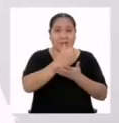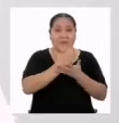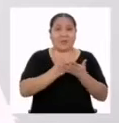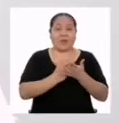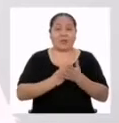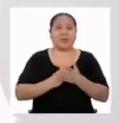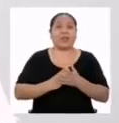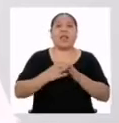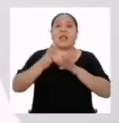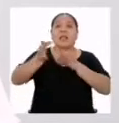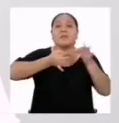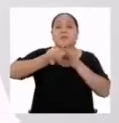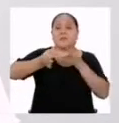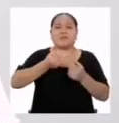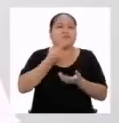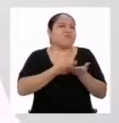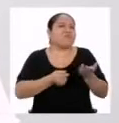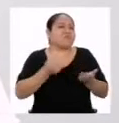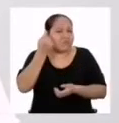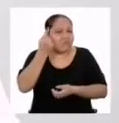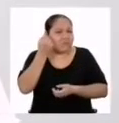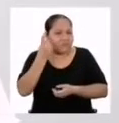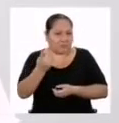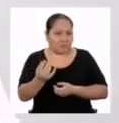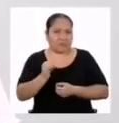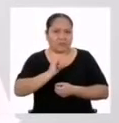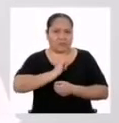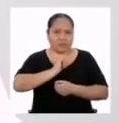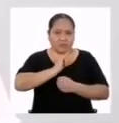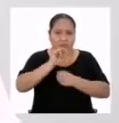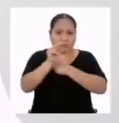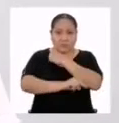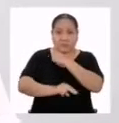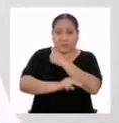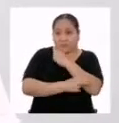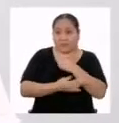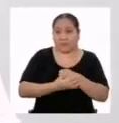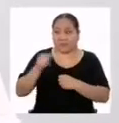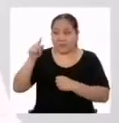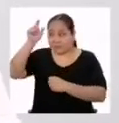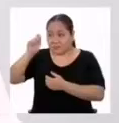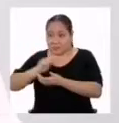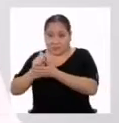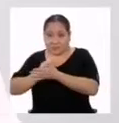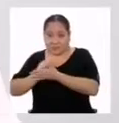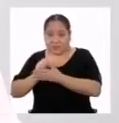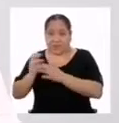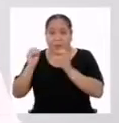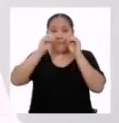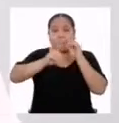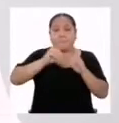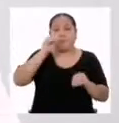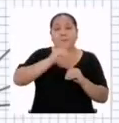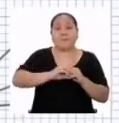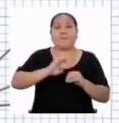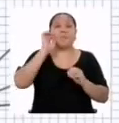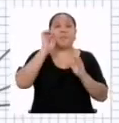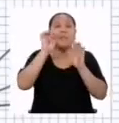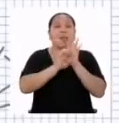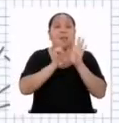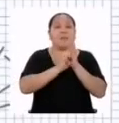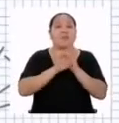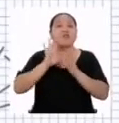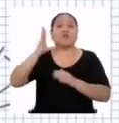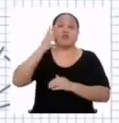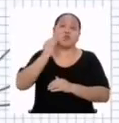busca explicar qué se entiende por identidad nacional, y para ello el autor se vale de anécdotas como ejemplos.